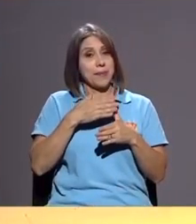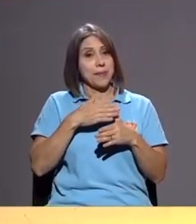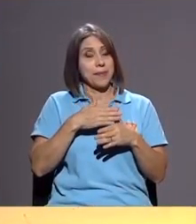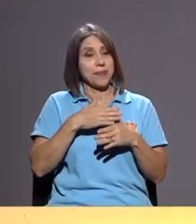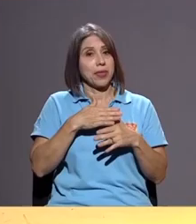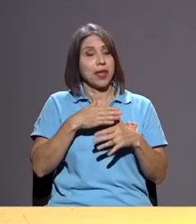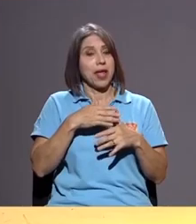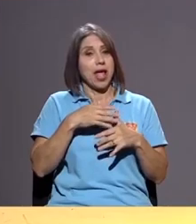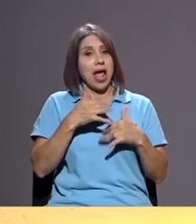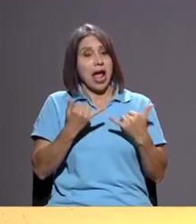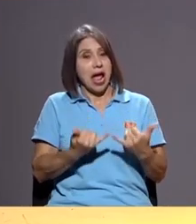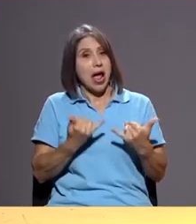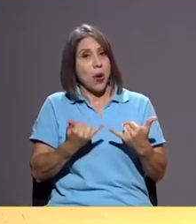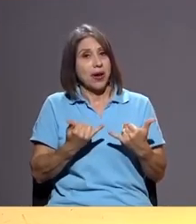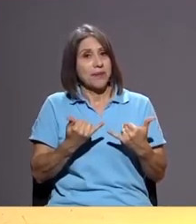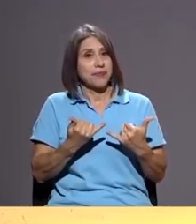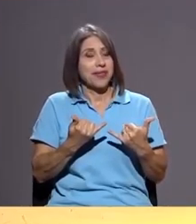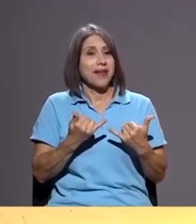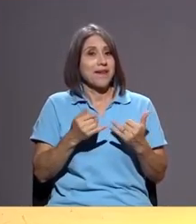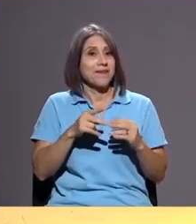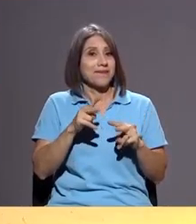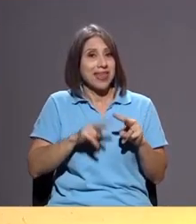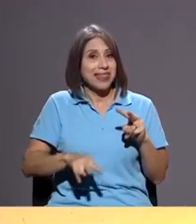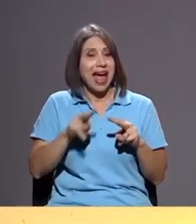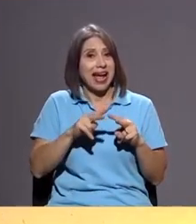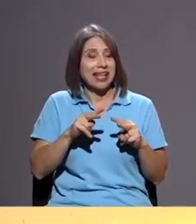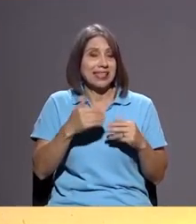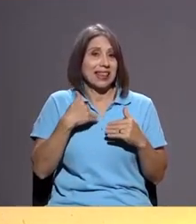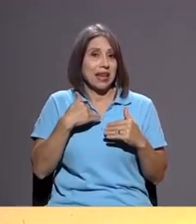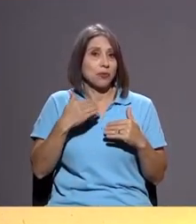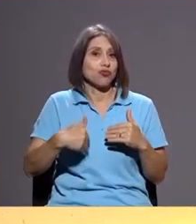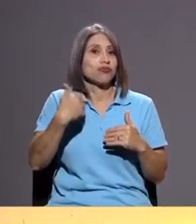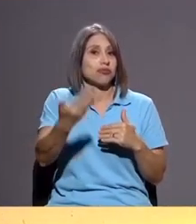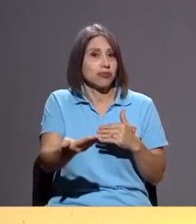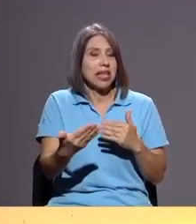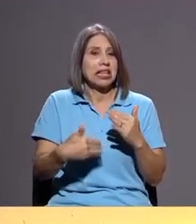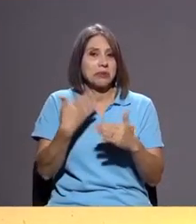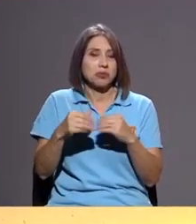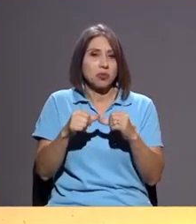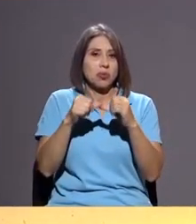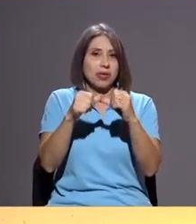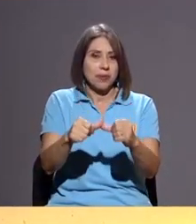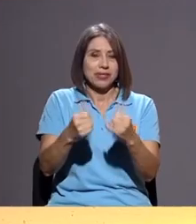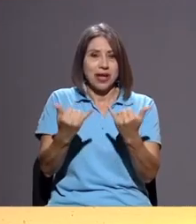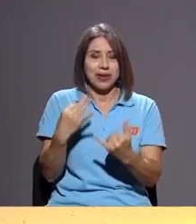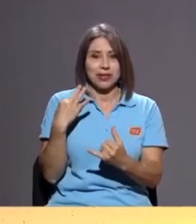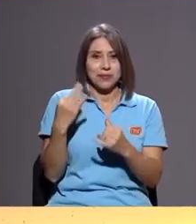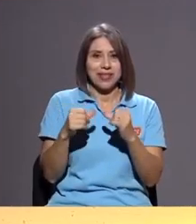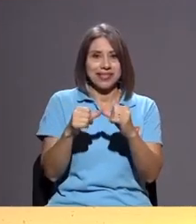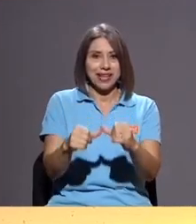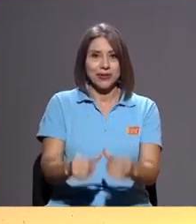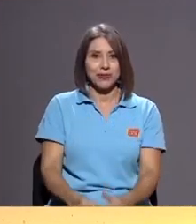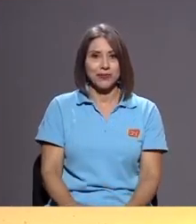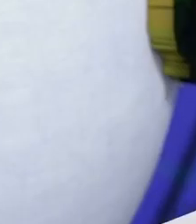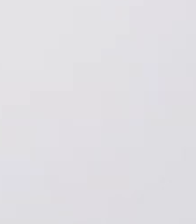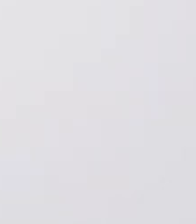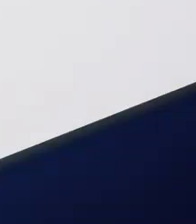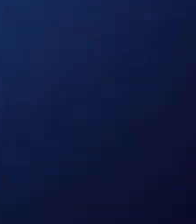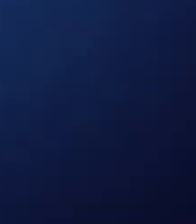de este segundo segmento, la ventaja es que tenemos un tercer segmento al que regresaremos una vez que el canal nos invite a hacerlo.